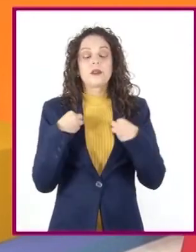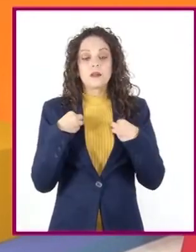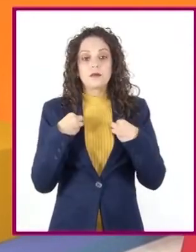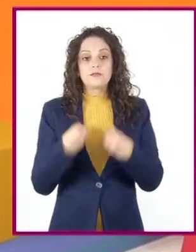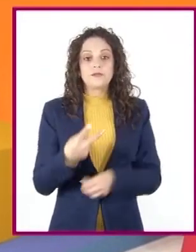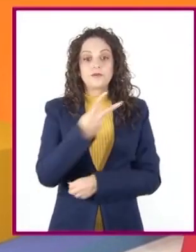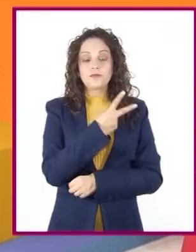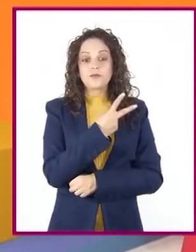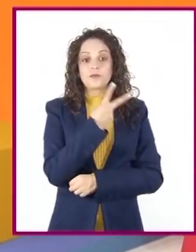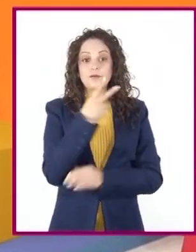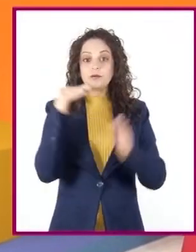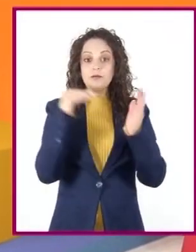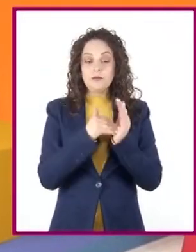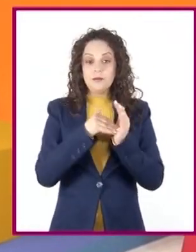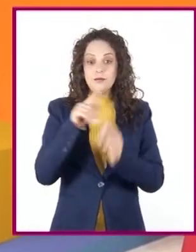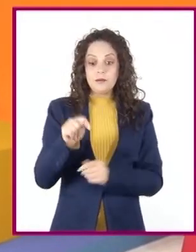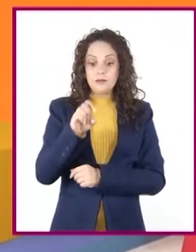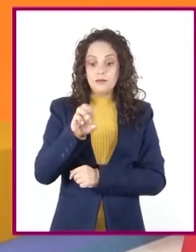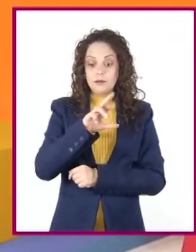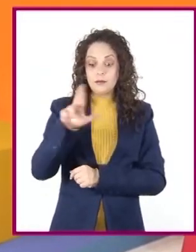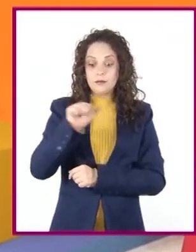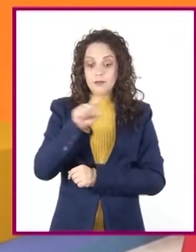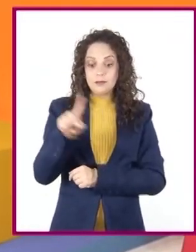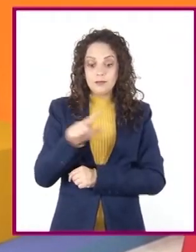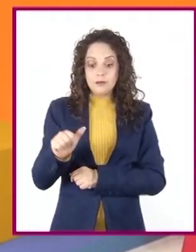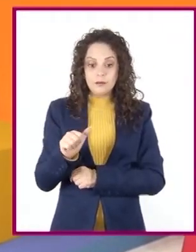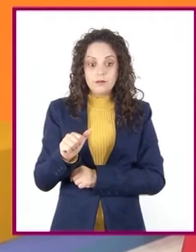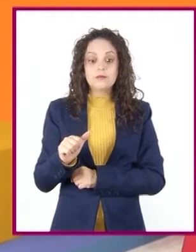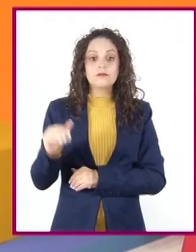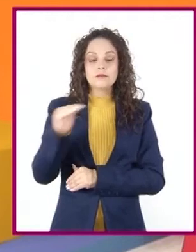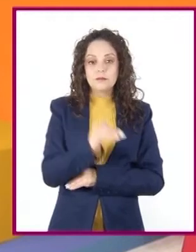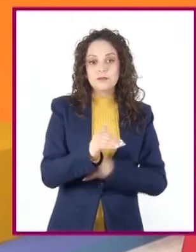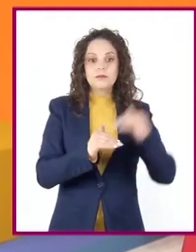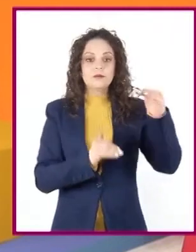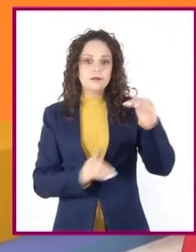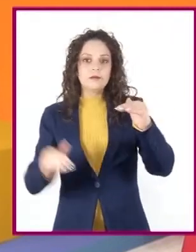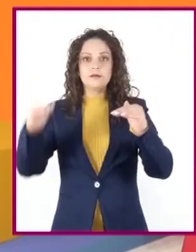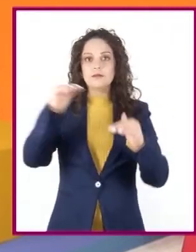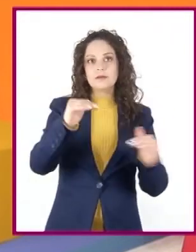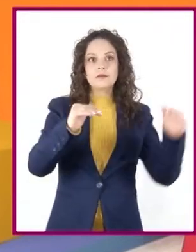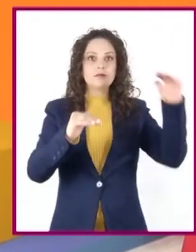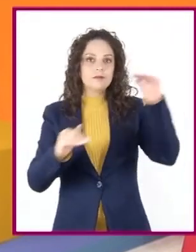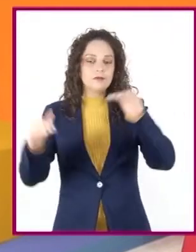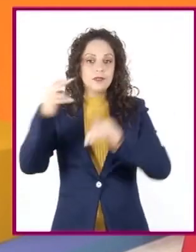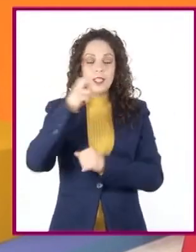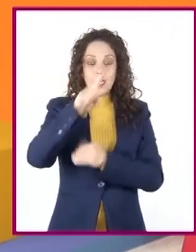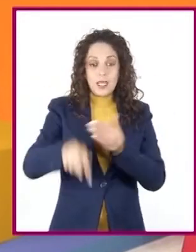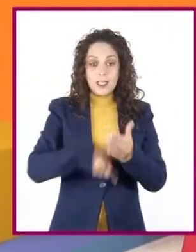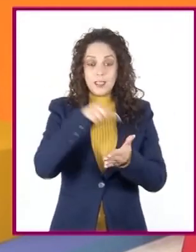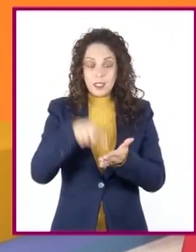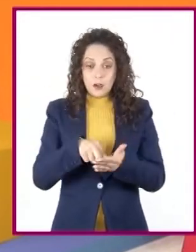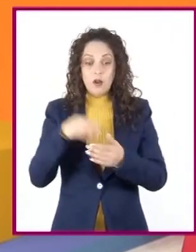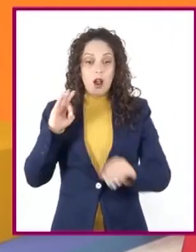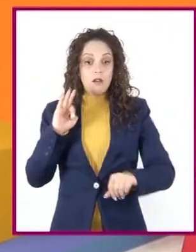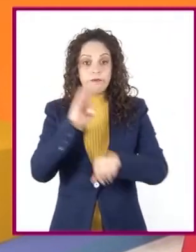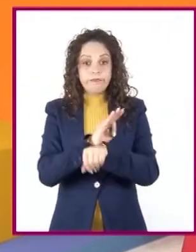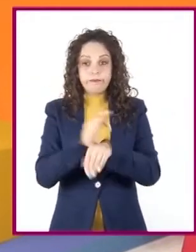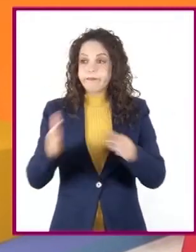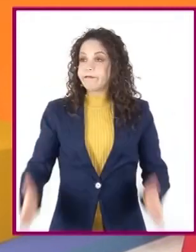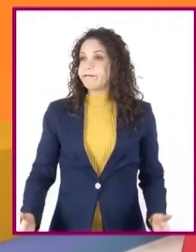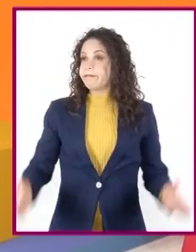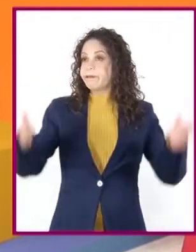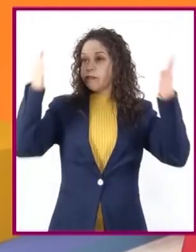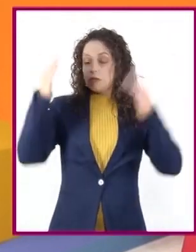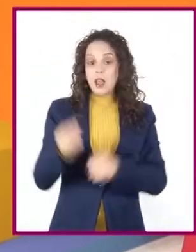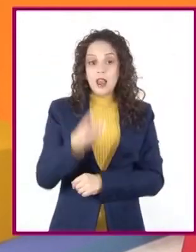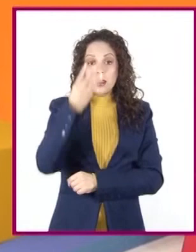2,000 terrazas escalonadas. Este centro ceremonial fue protegido por un muro de 3